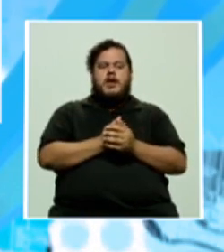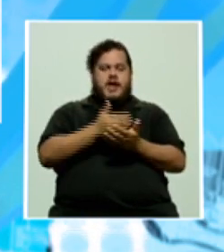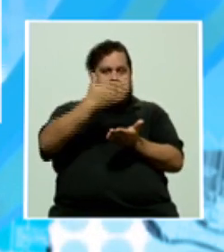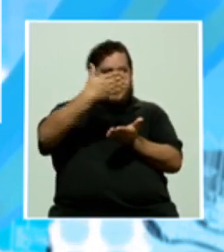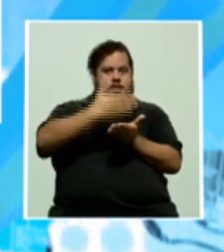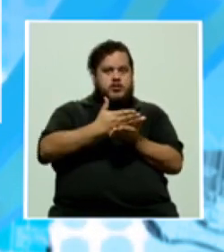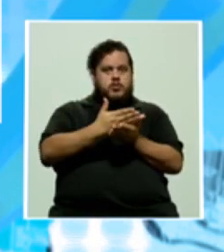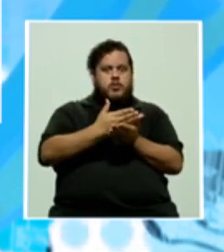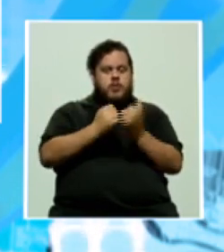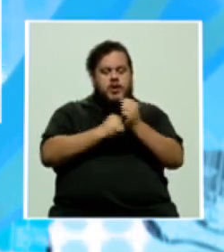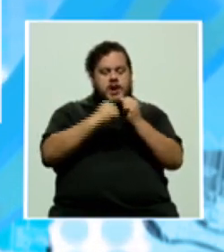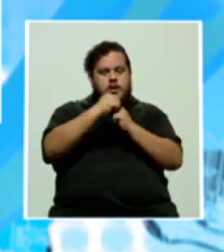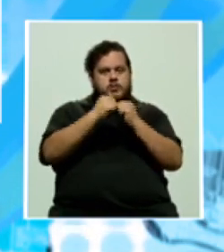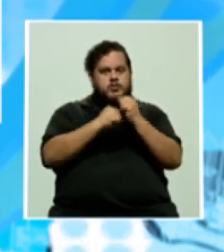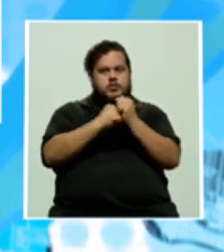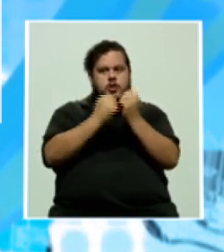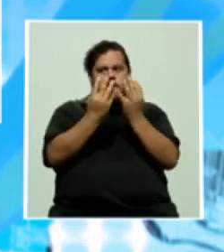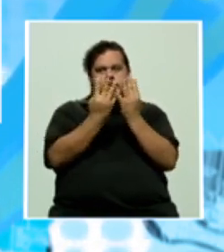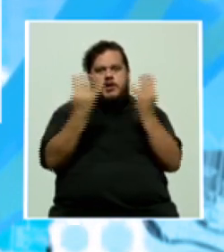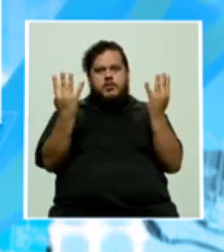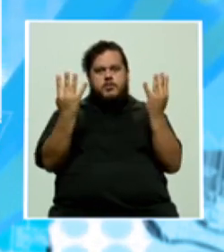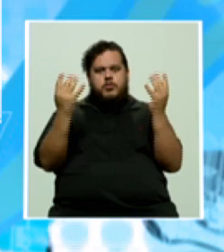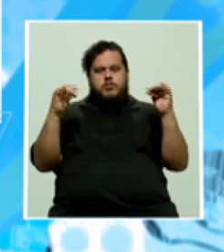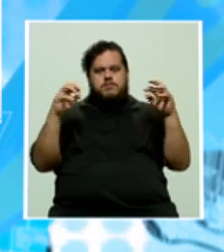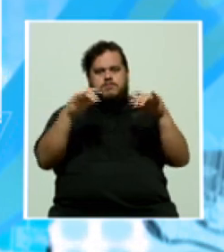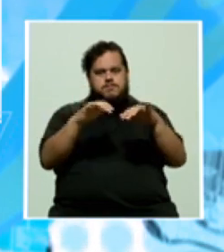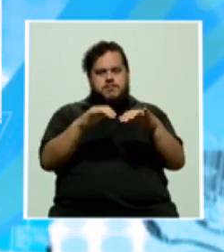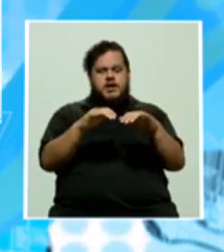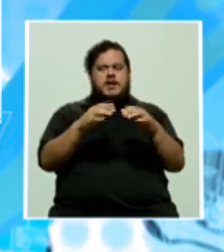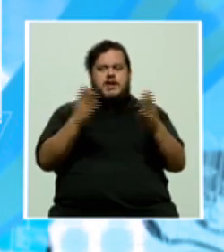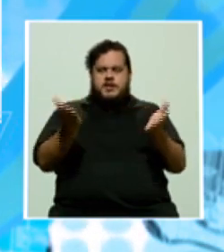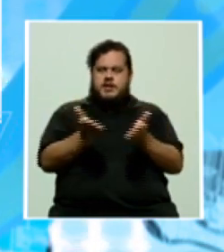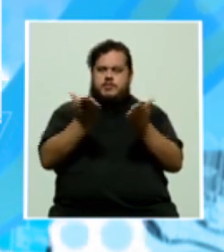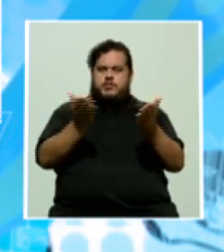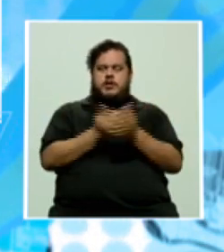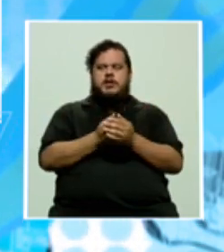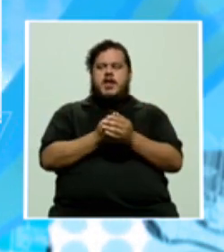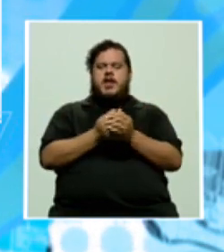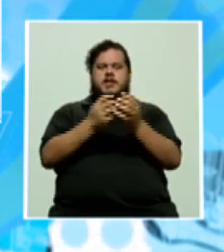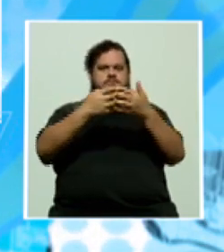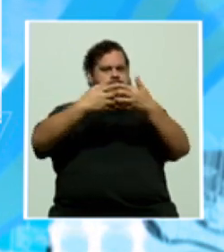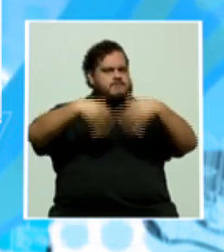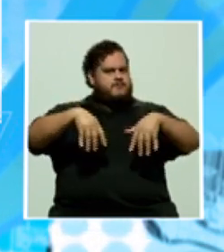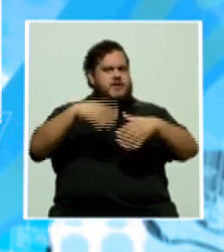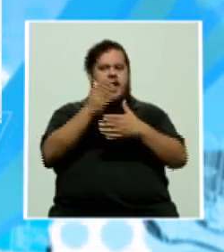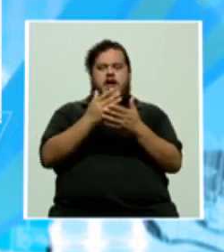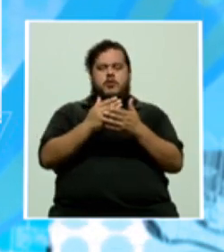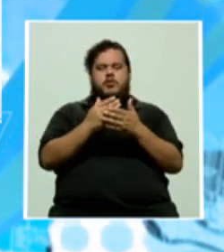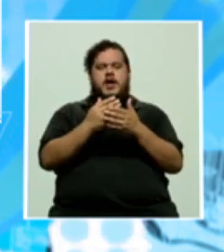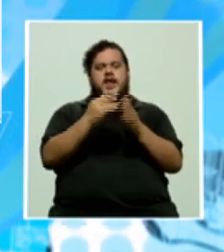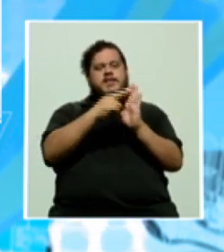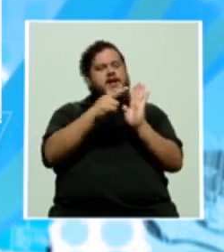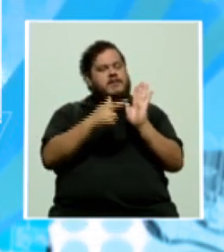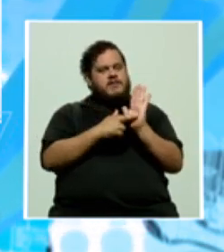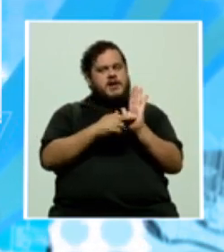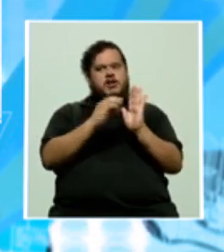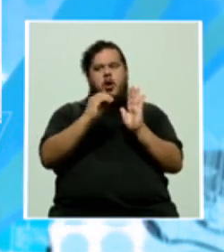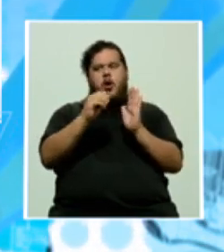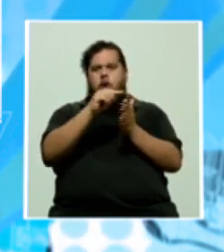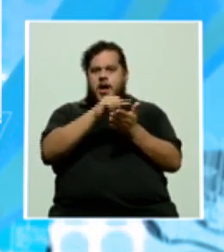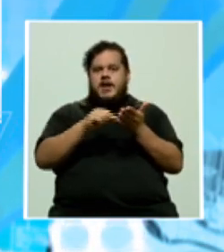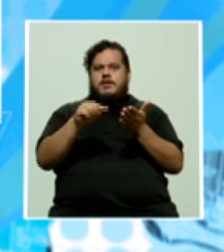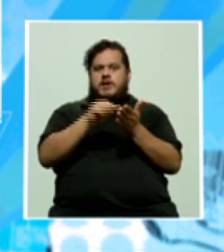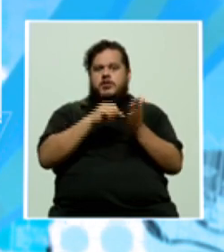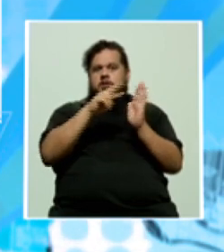detuvo la construcción del muro migratorio que Donald Trump estaba promoviendo, se trajo abajo algunas de las regulaciones, o más bien de la eliminación